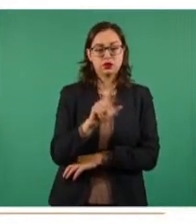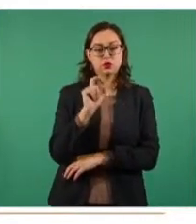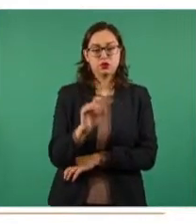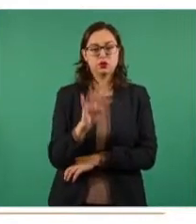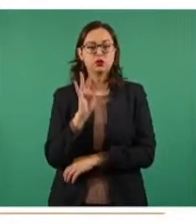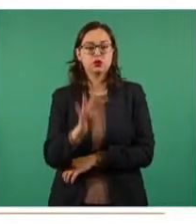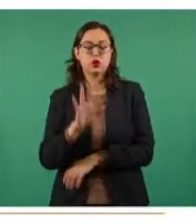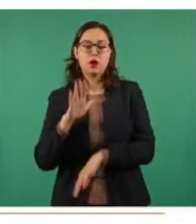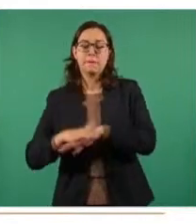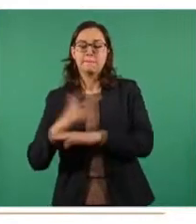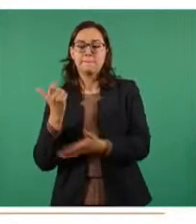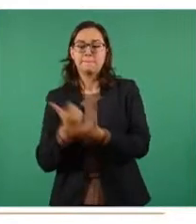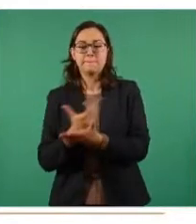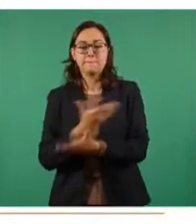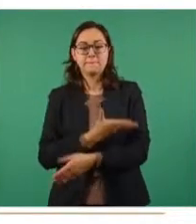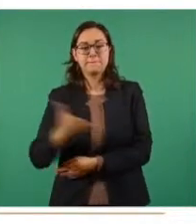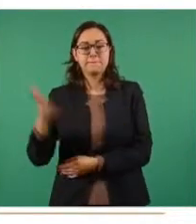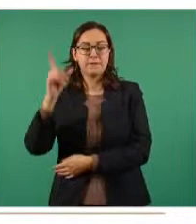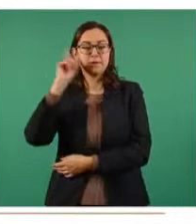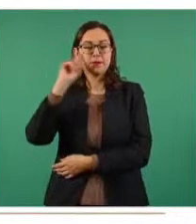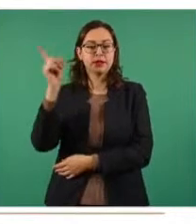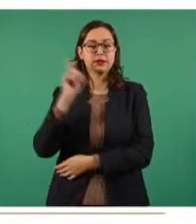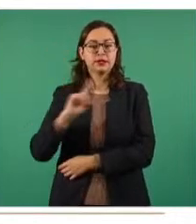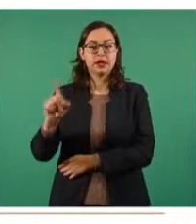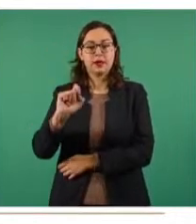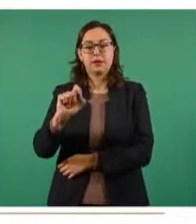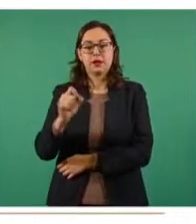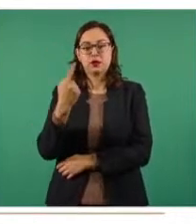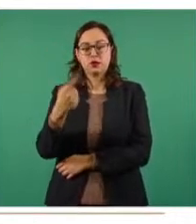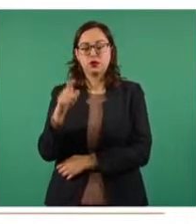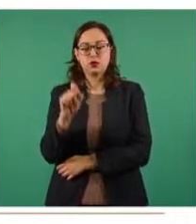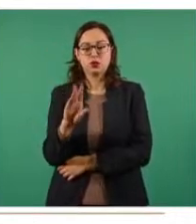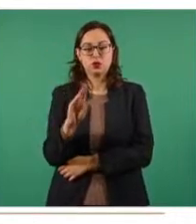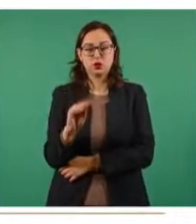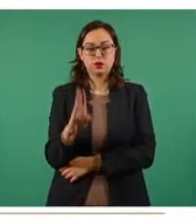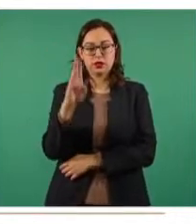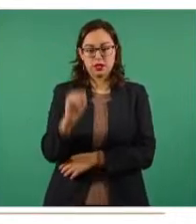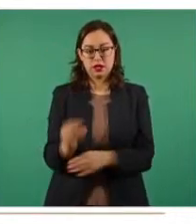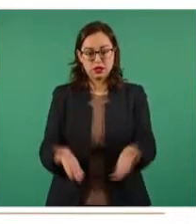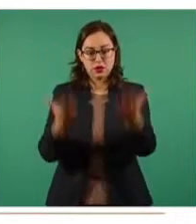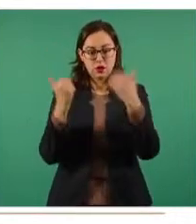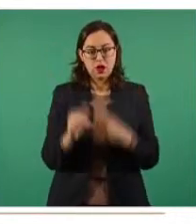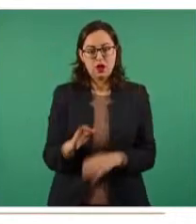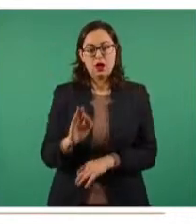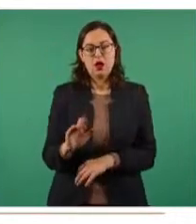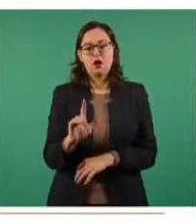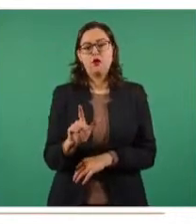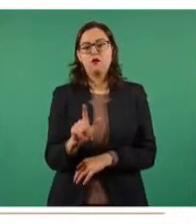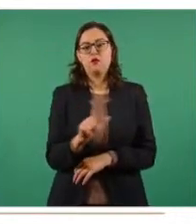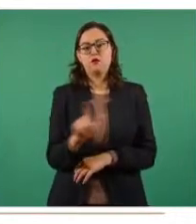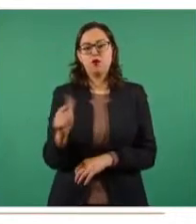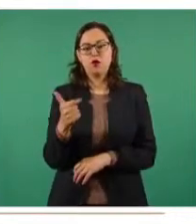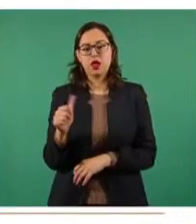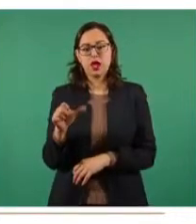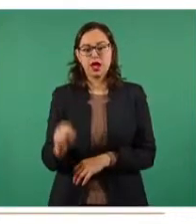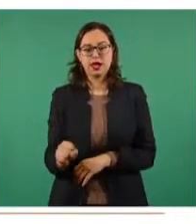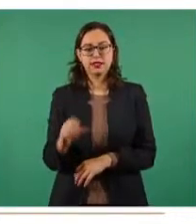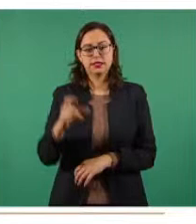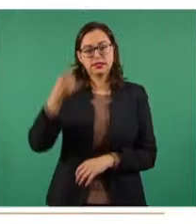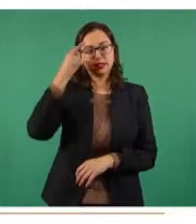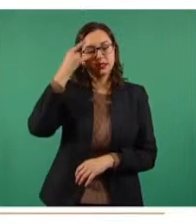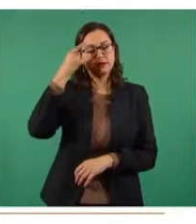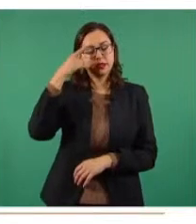caras 21 99 en río grande zacatecas y 21 97 de pulgas tenabo